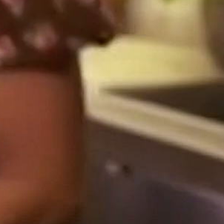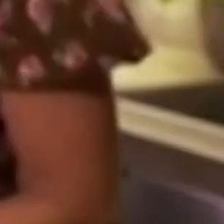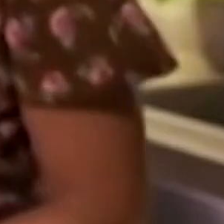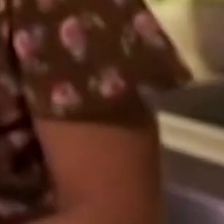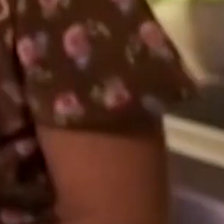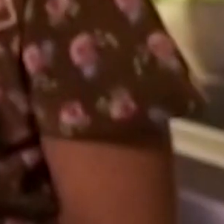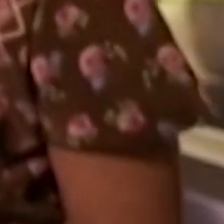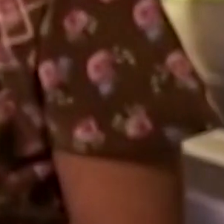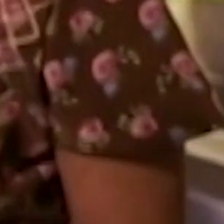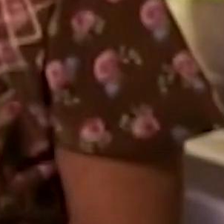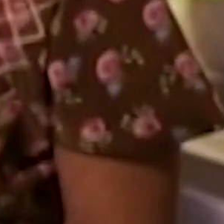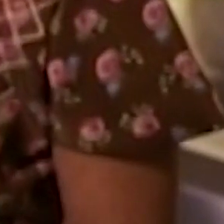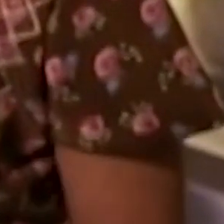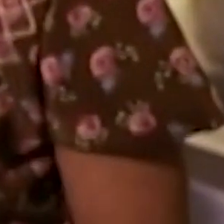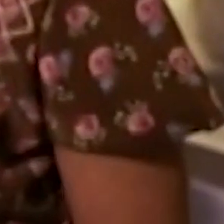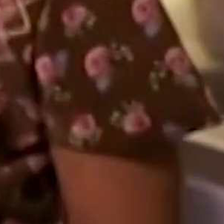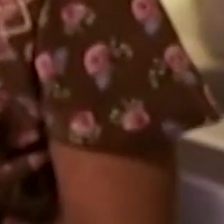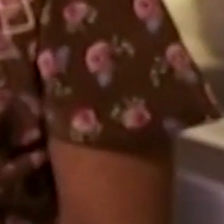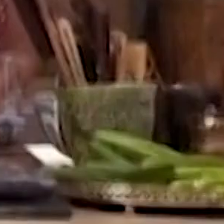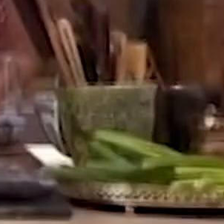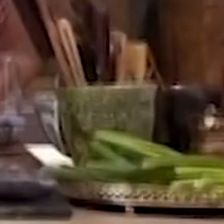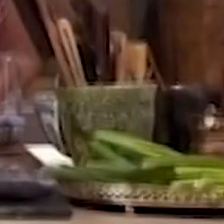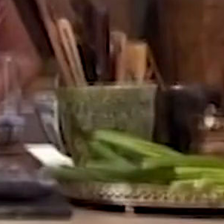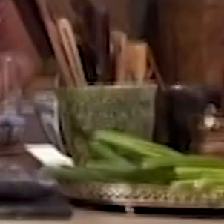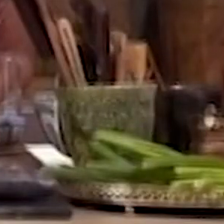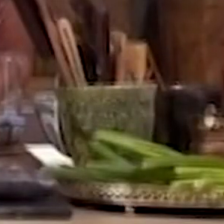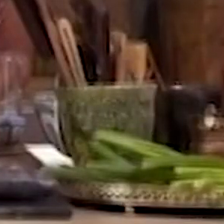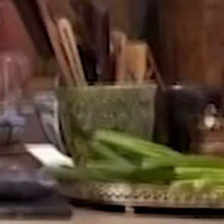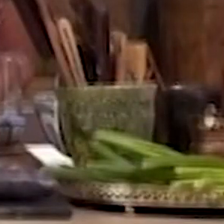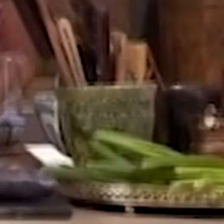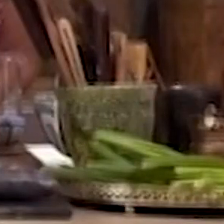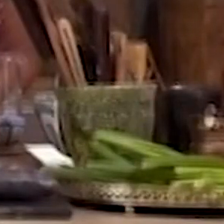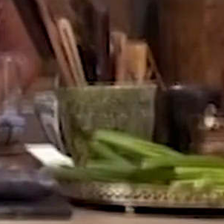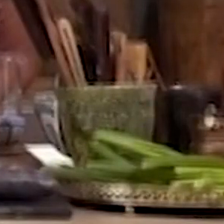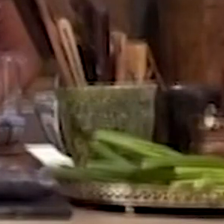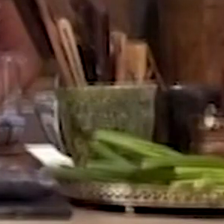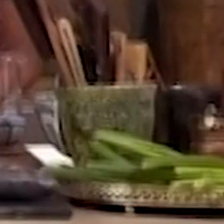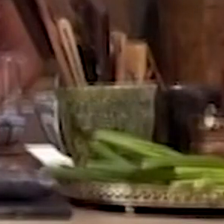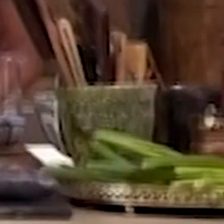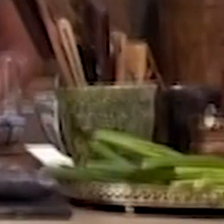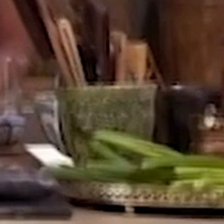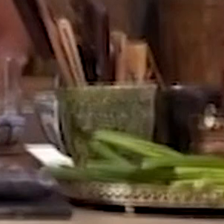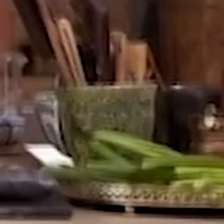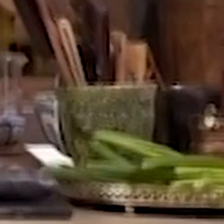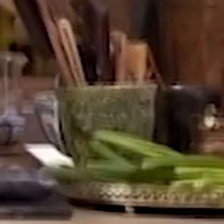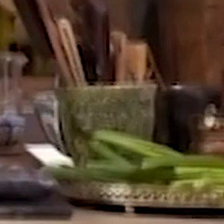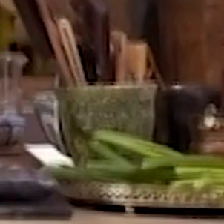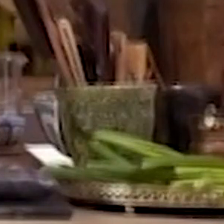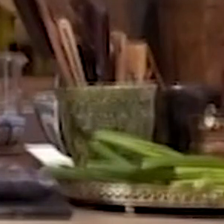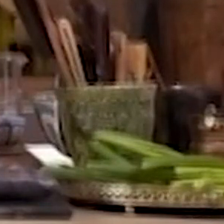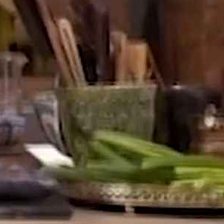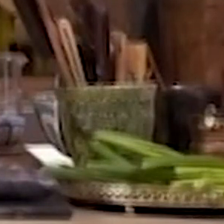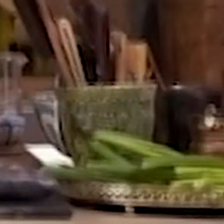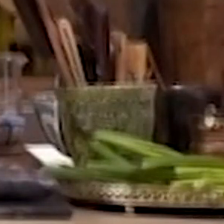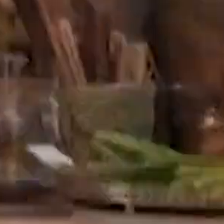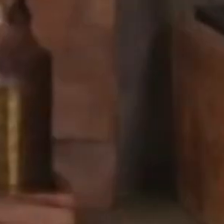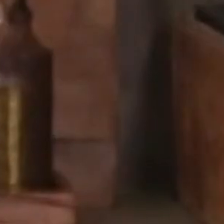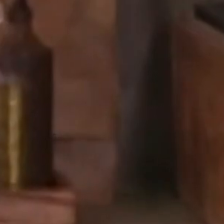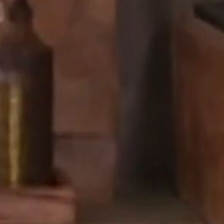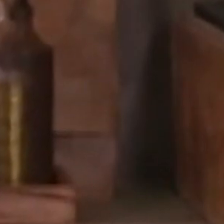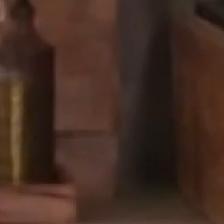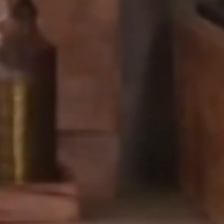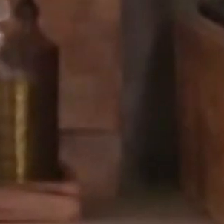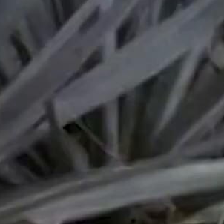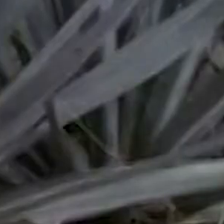porque se adapta al calor y la falta del agua. Del agave azul se extrae una de las bebidas más famosas del mundo,